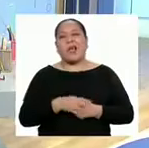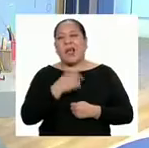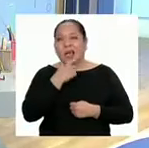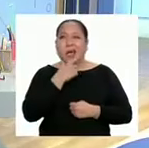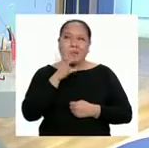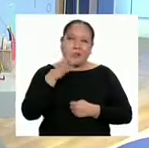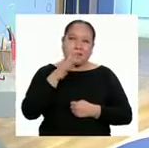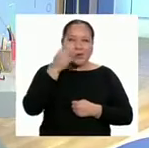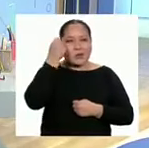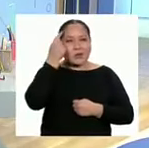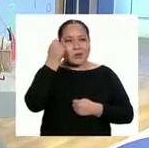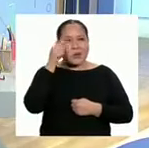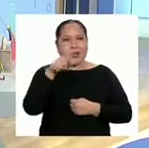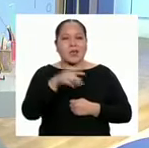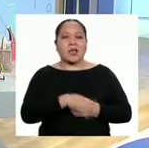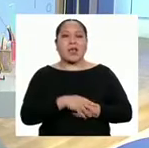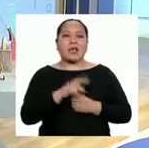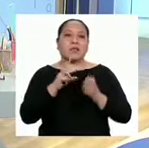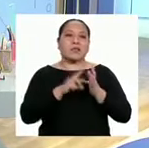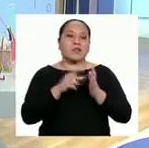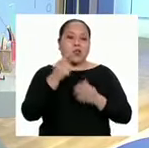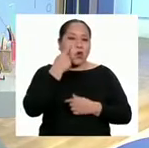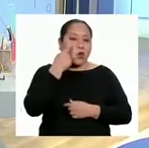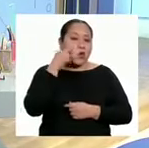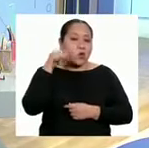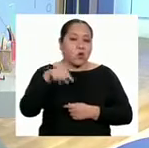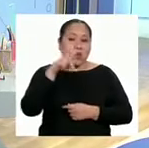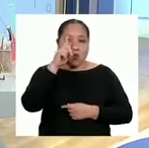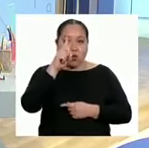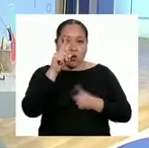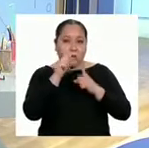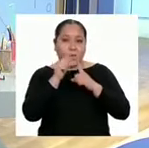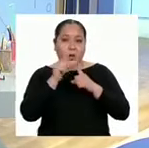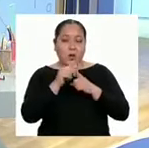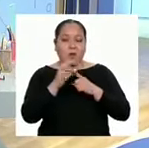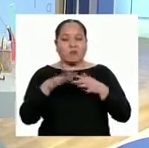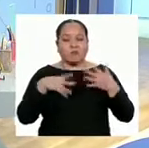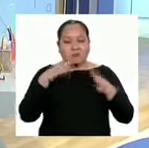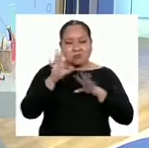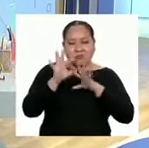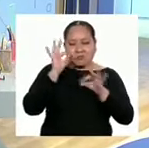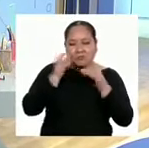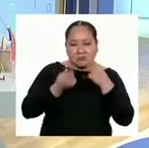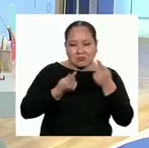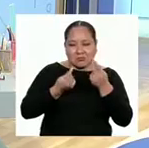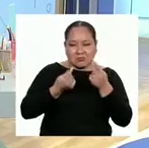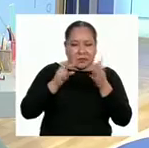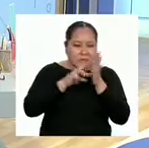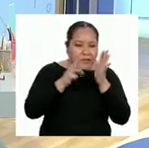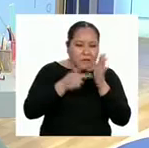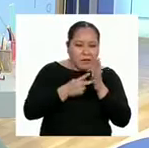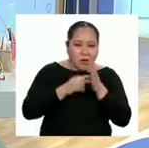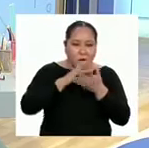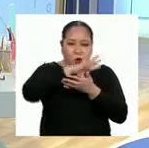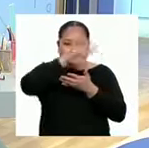de entender. Ya sé que cuando no conozco una palabra, puedo encontrar su significado por el contexto que rodea a